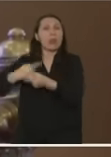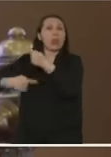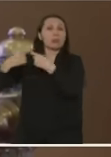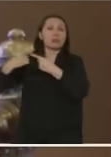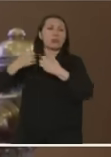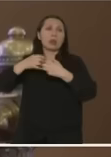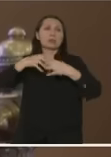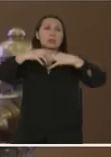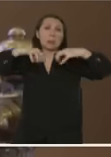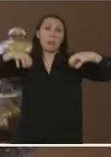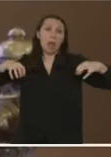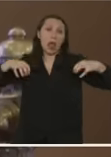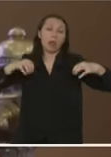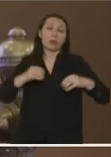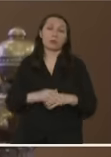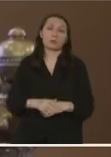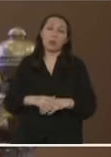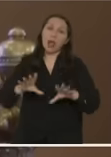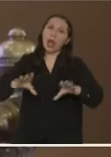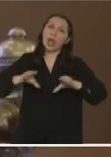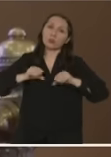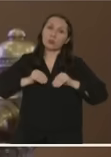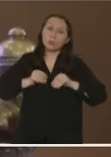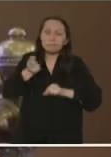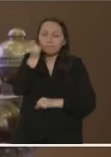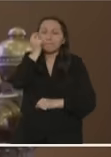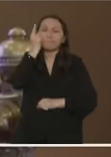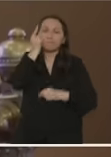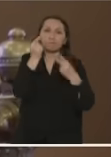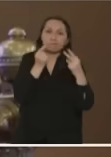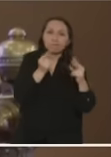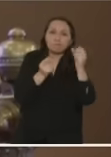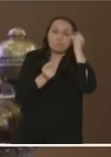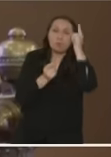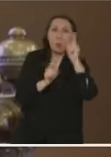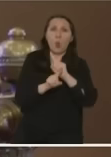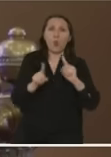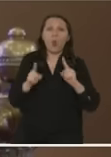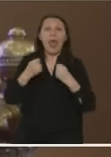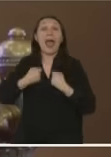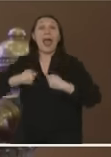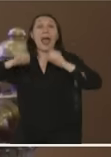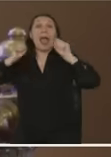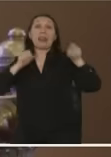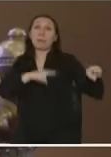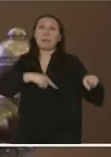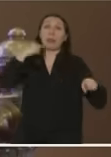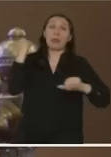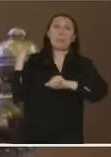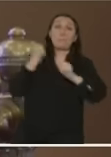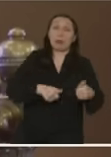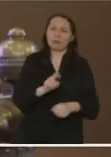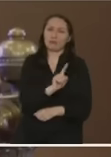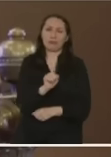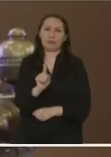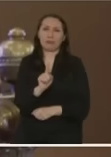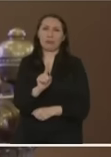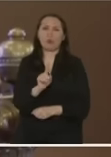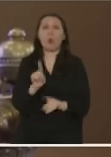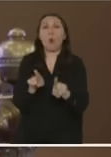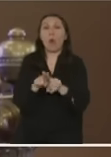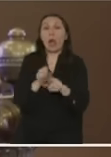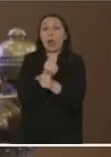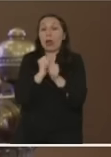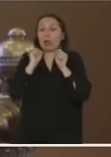que nos separen, a asumir los entendimientos no como el triunfo de unos sobre otros, no como